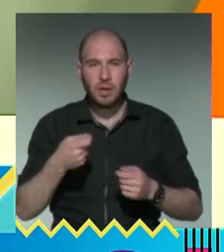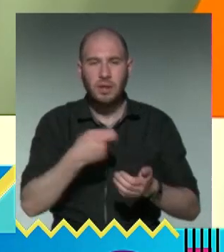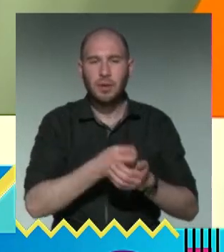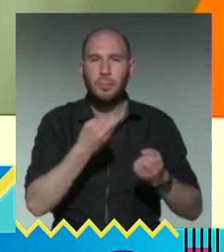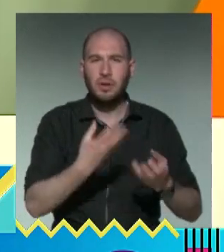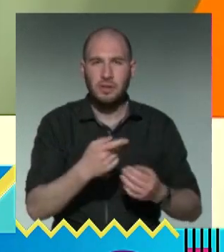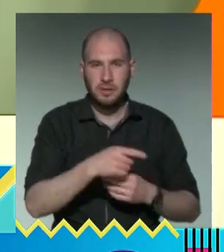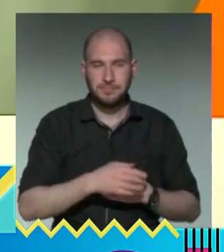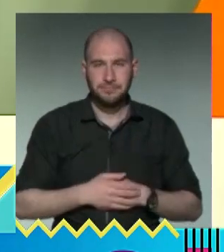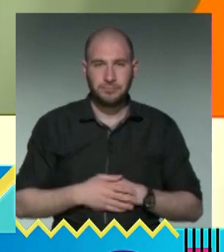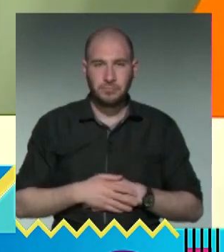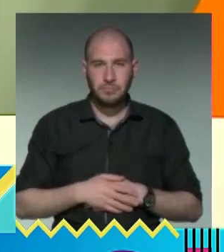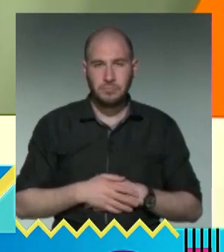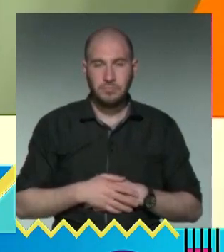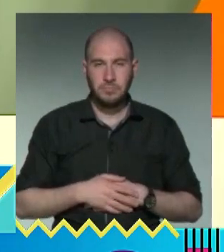ponen. Entonces,